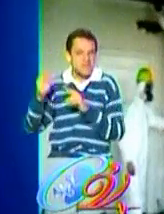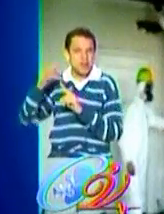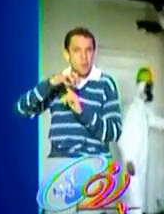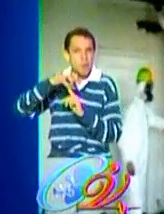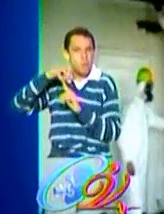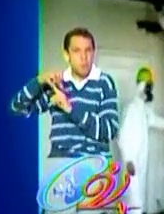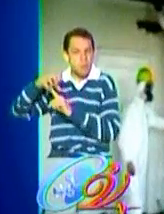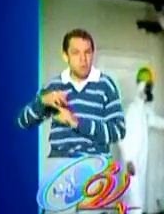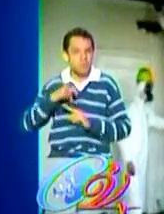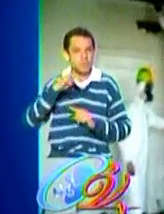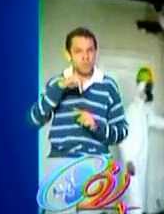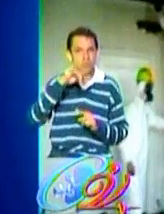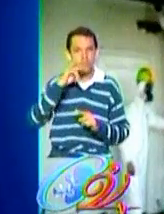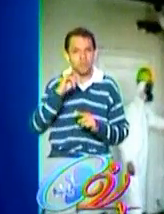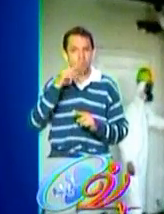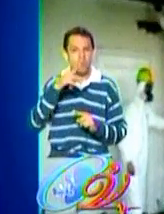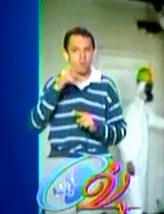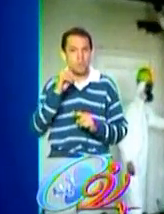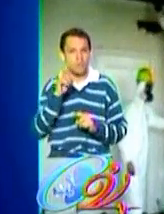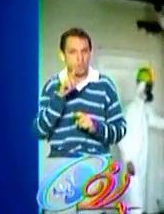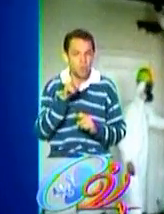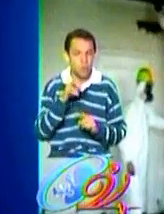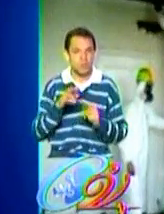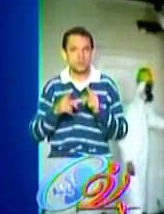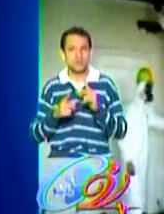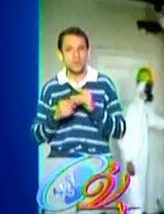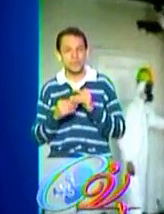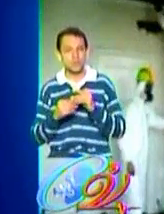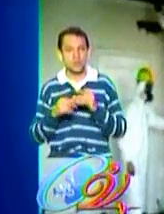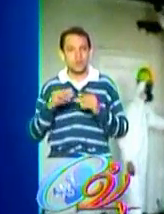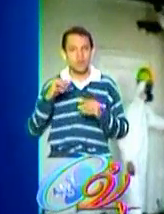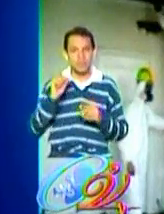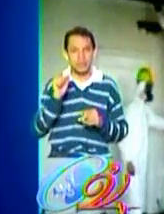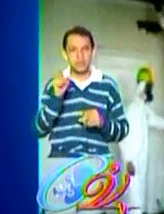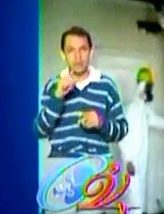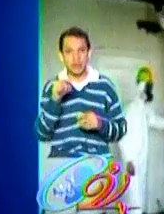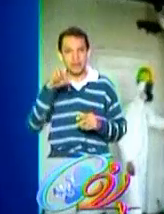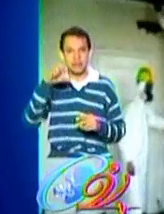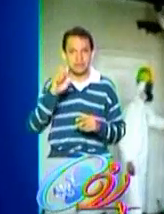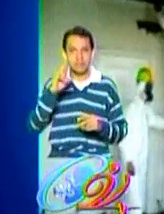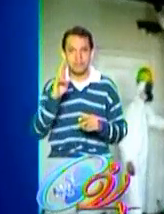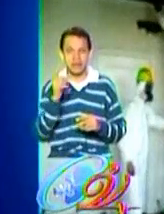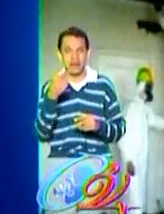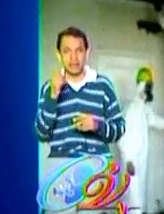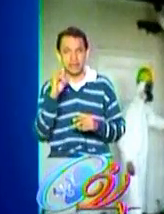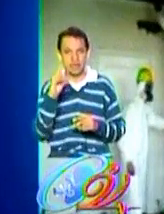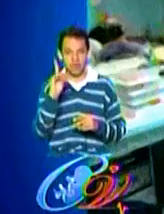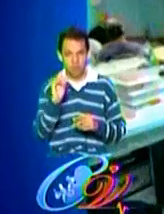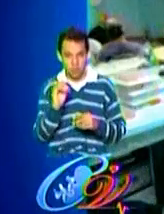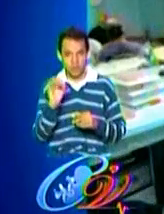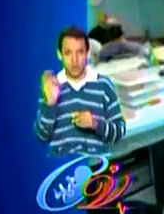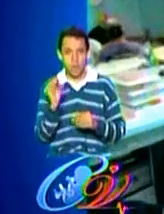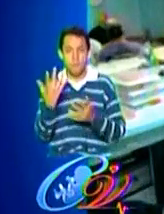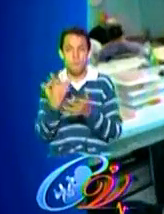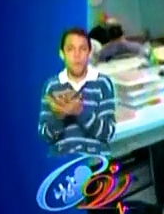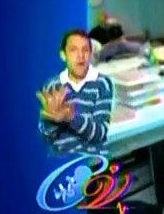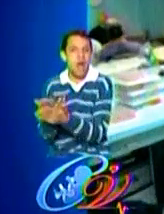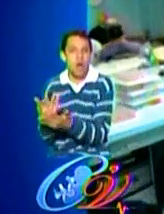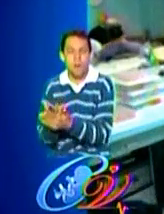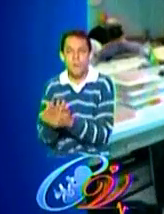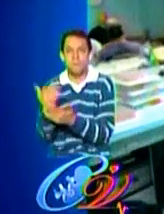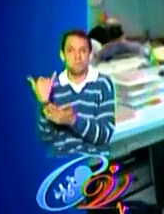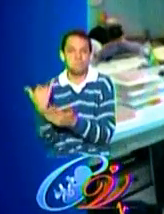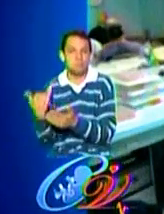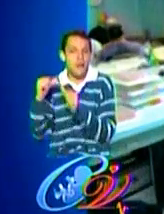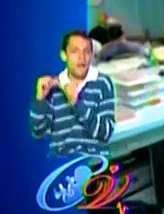mucor o otros, ¿cierto? Y esto sí que es frecuente en tantas casas con humedades. Nosotros, por ejemplo, en pacientes obesos